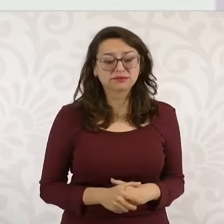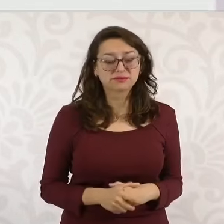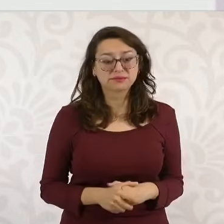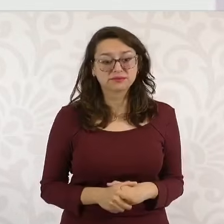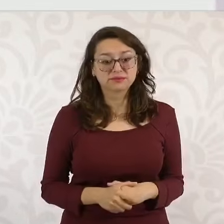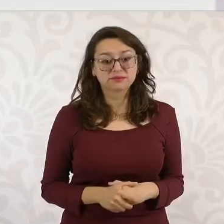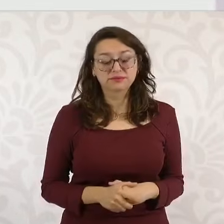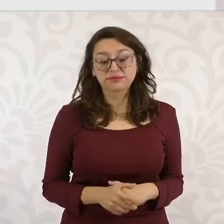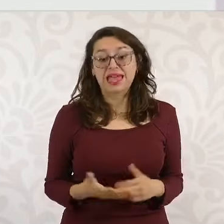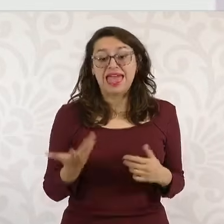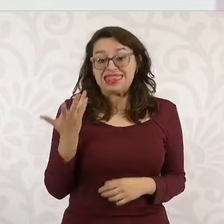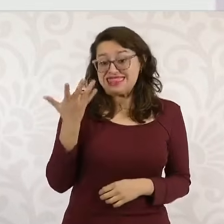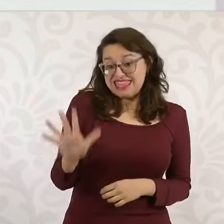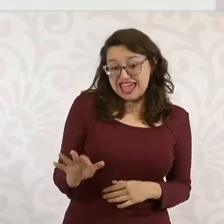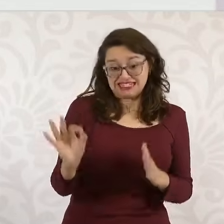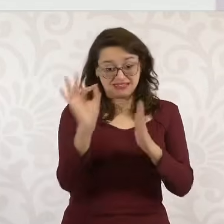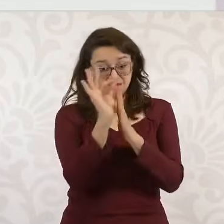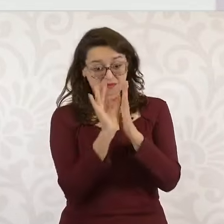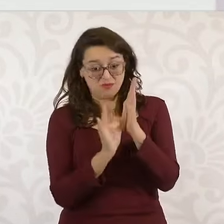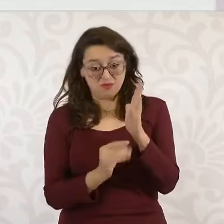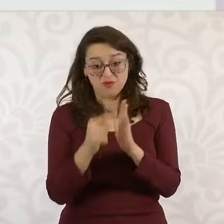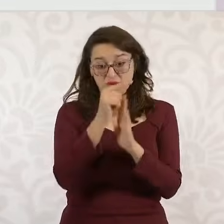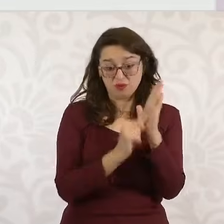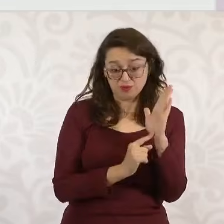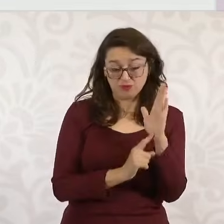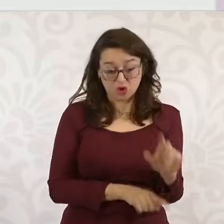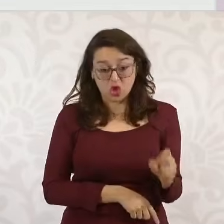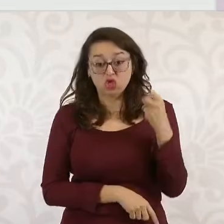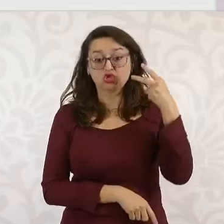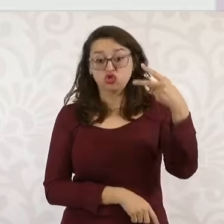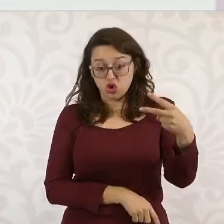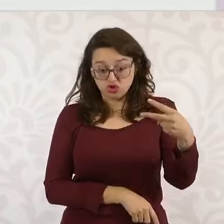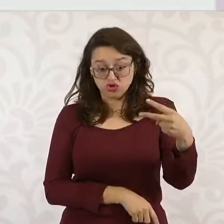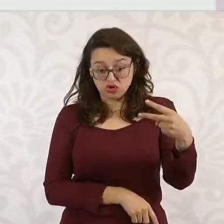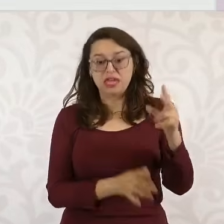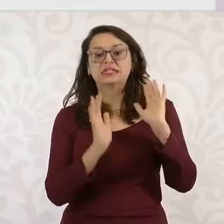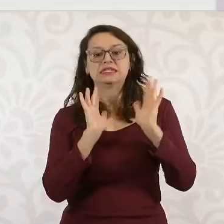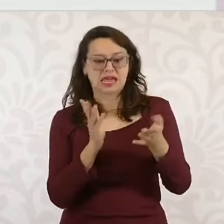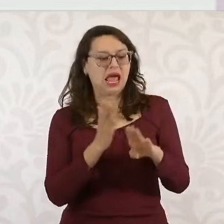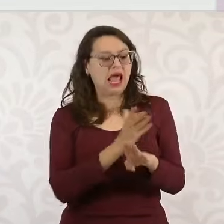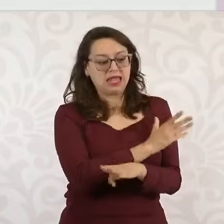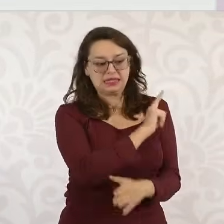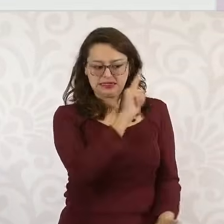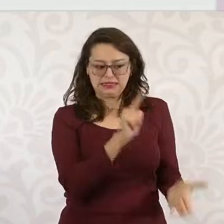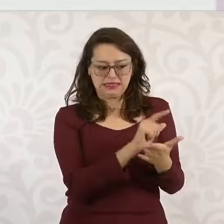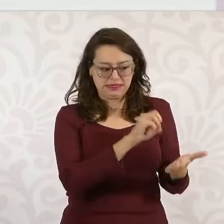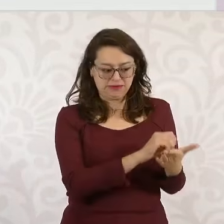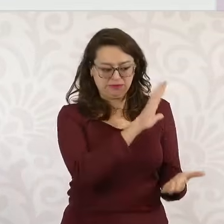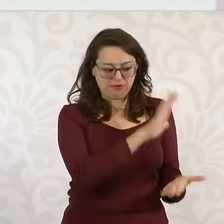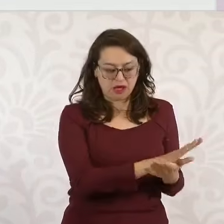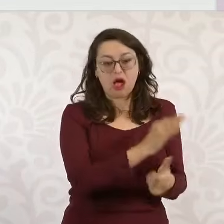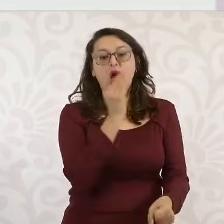Entonces son 10 puntos. Hay 2 de los 10 que ya pasaron, pero queríamos ponerlos de todas maneras. No